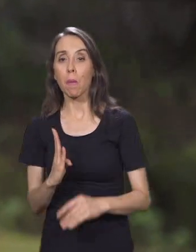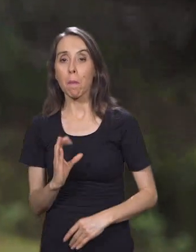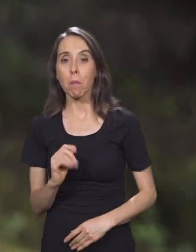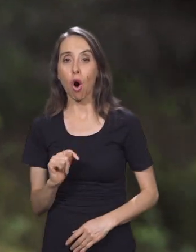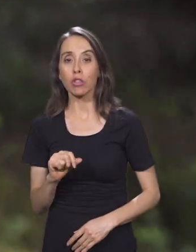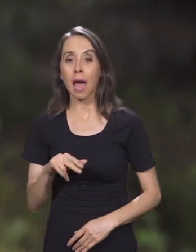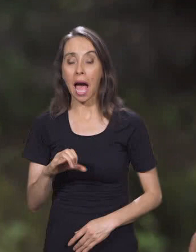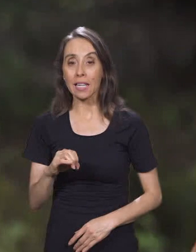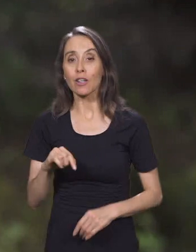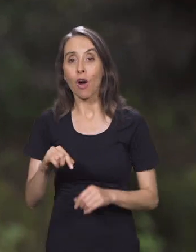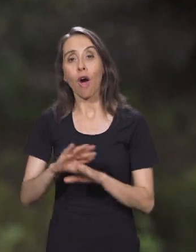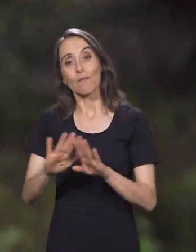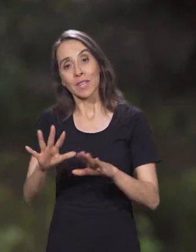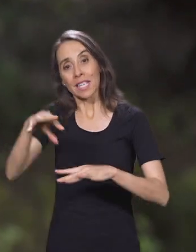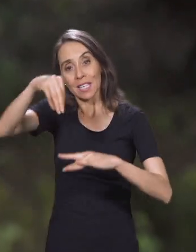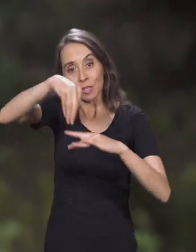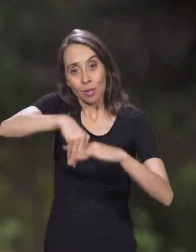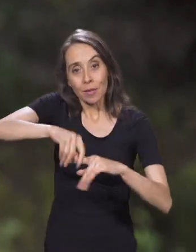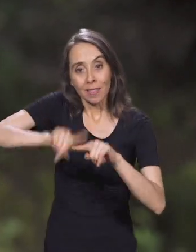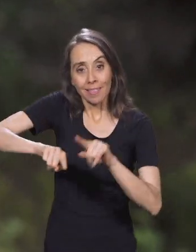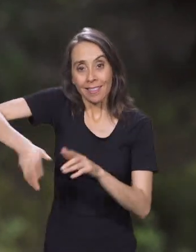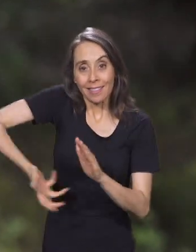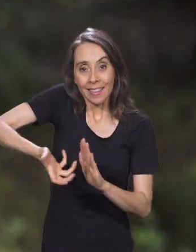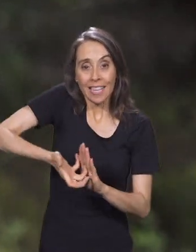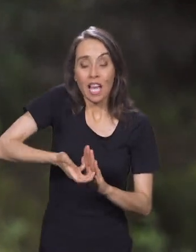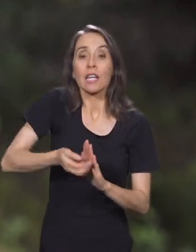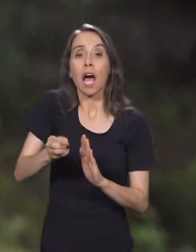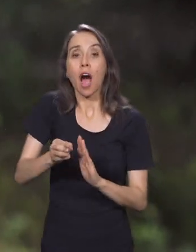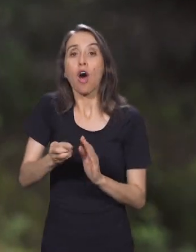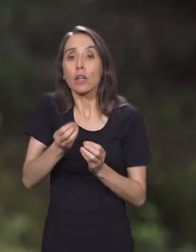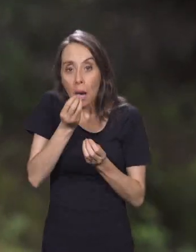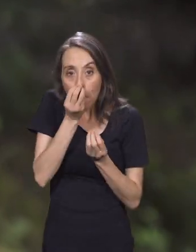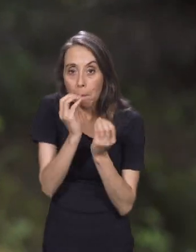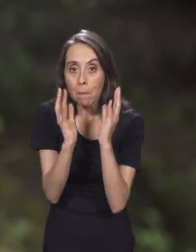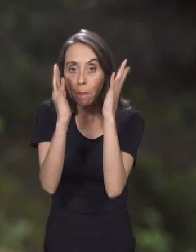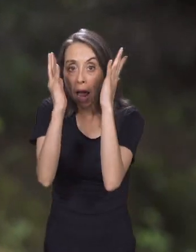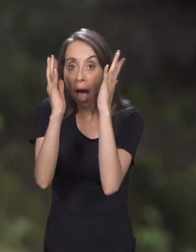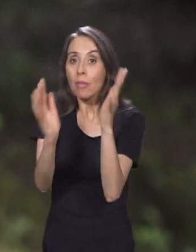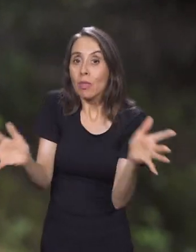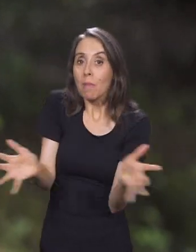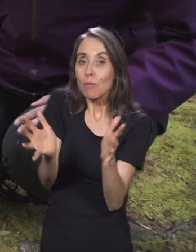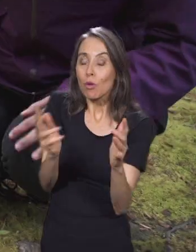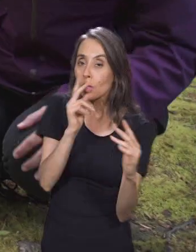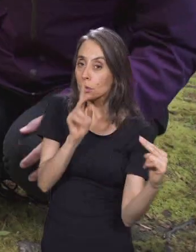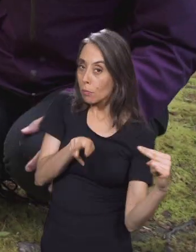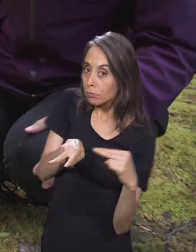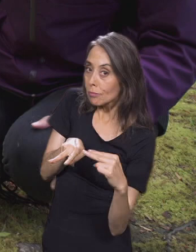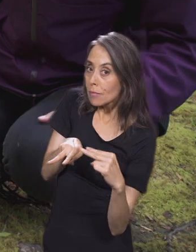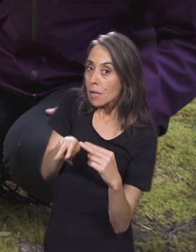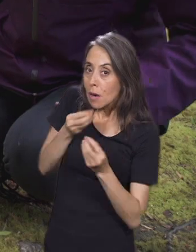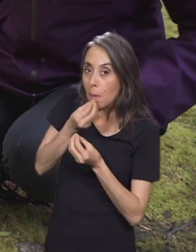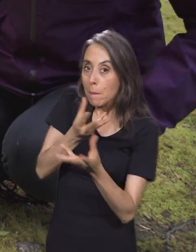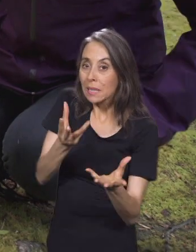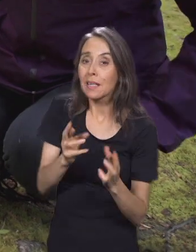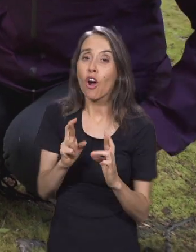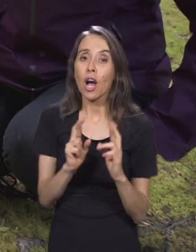ahora es poder trabajar para poder empujar y entregar el mensaje que las plantas nos quieren entregar. Así